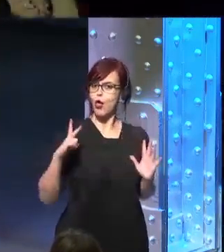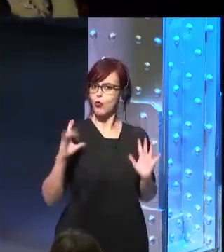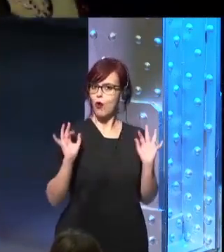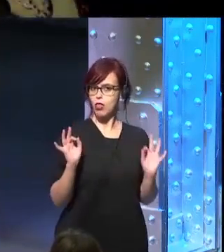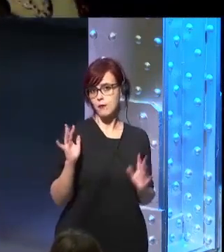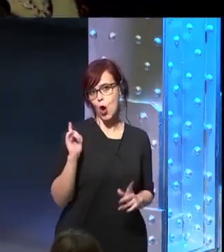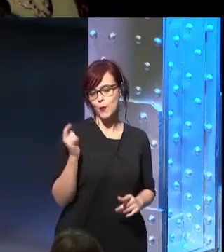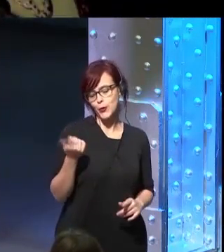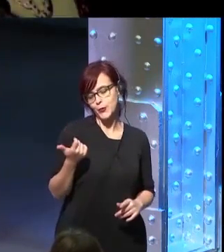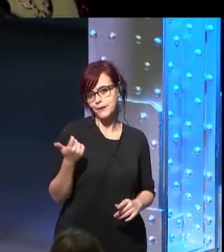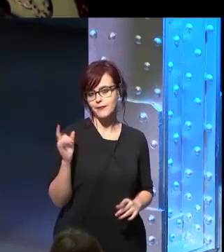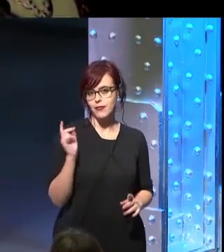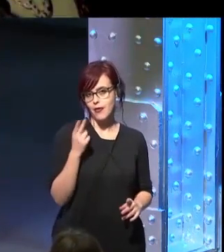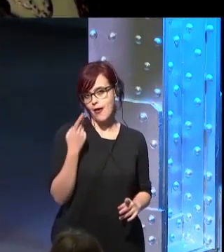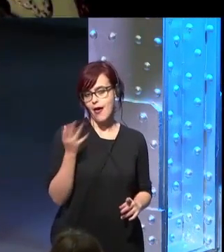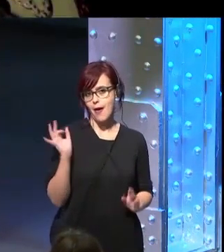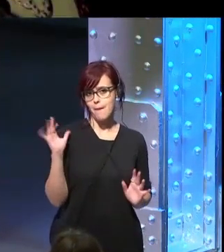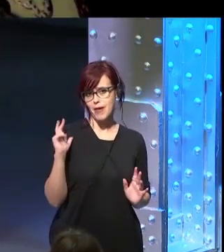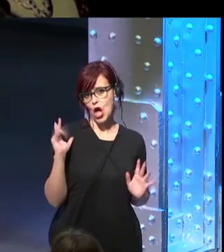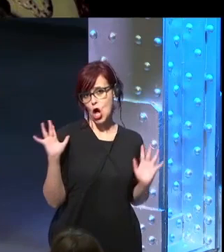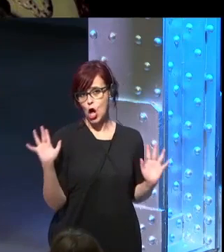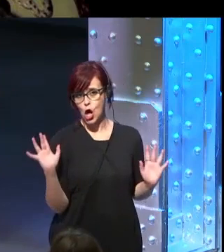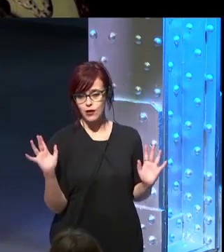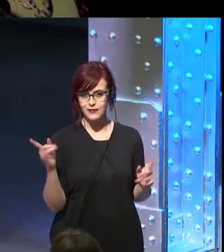educado, una zona muy pija, digamos.